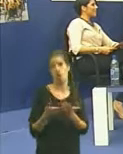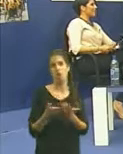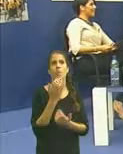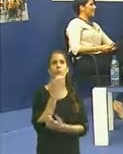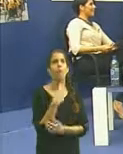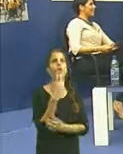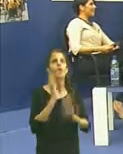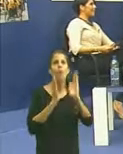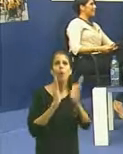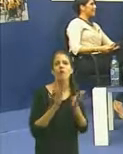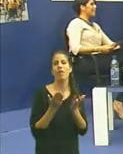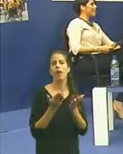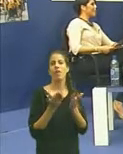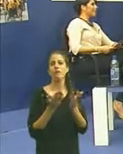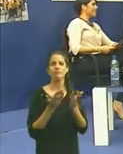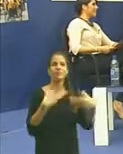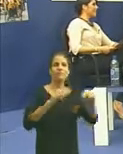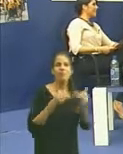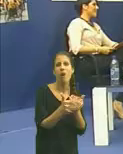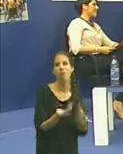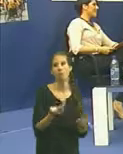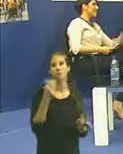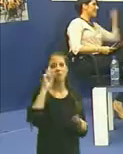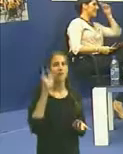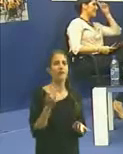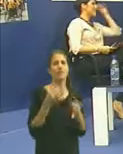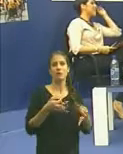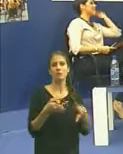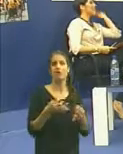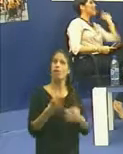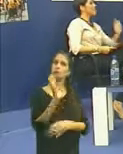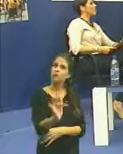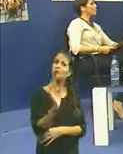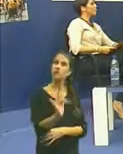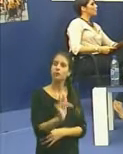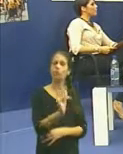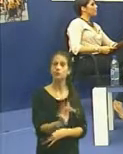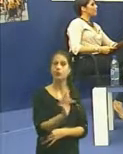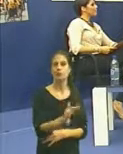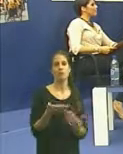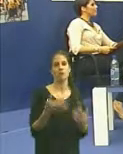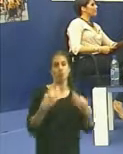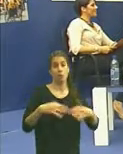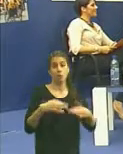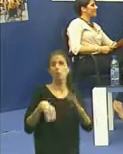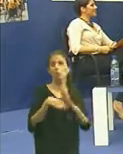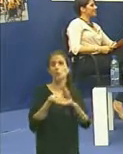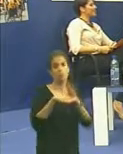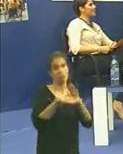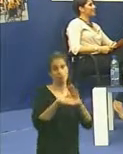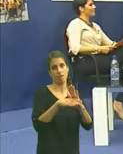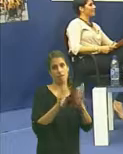¿Cuánto tiempo se establece? Es un poco, siempre le va a sumar, nunca le va a restar. Entonces, lo habitual es que no se